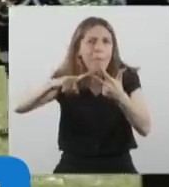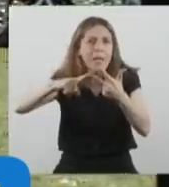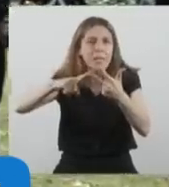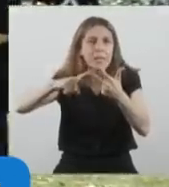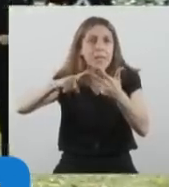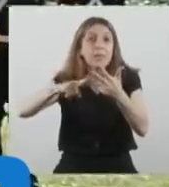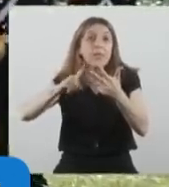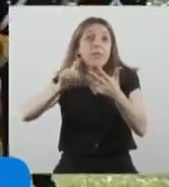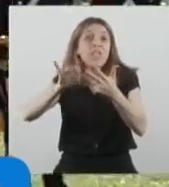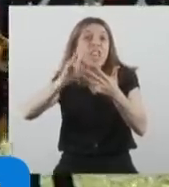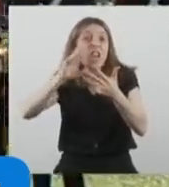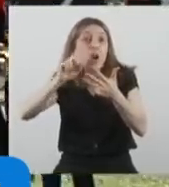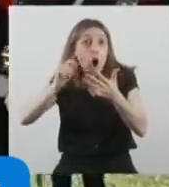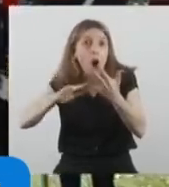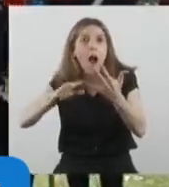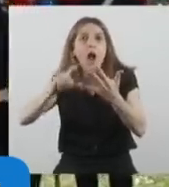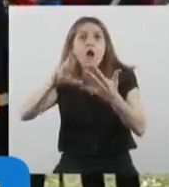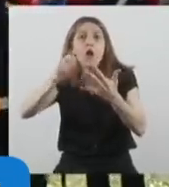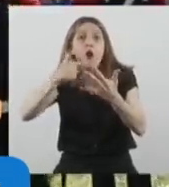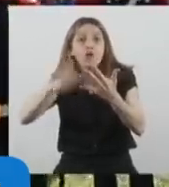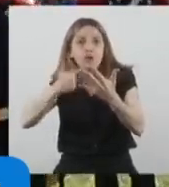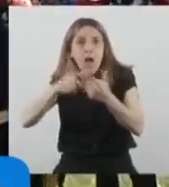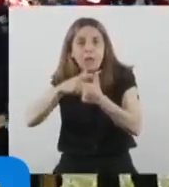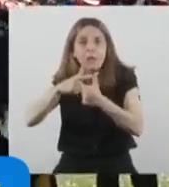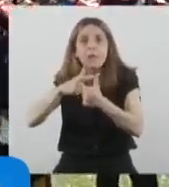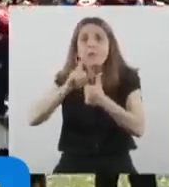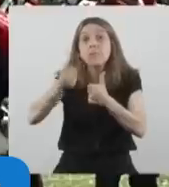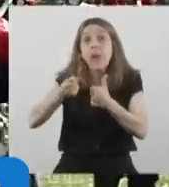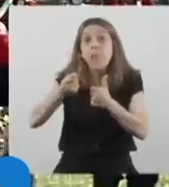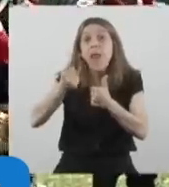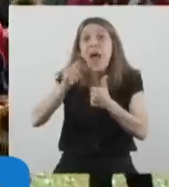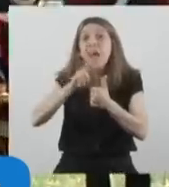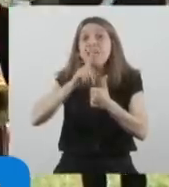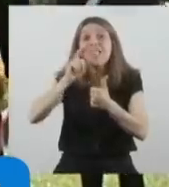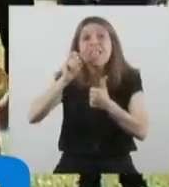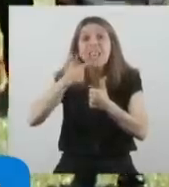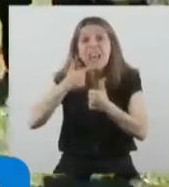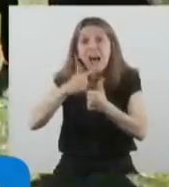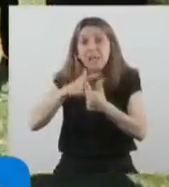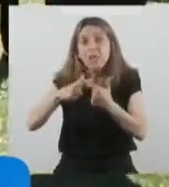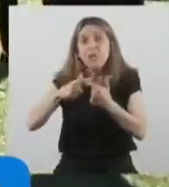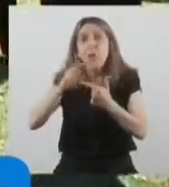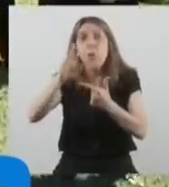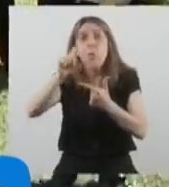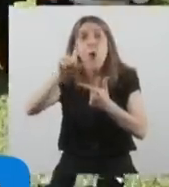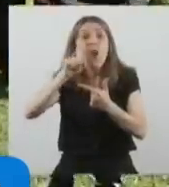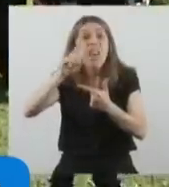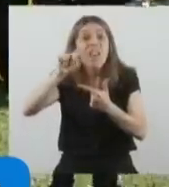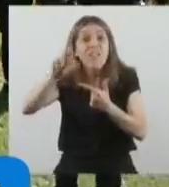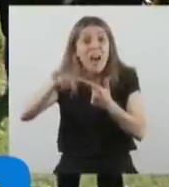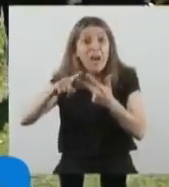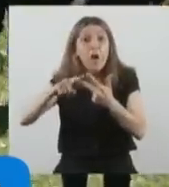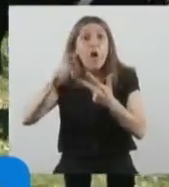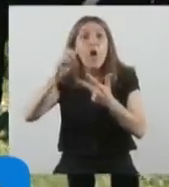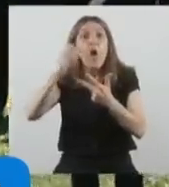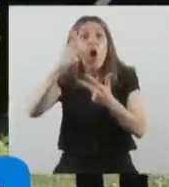que algo de quiroga que algo de rosas que algo de artigas que algo de bolívar que algo de fins